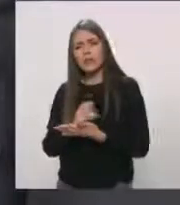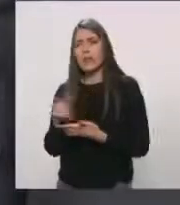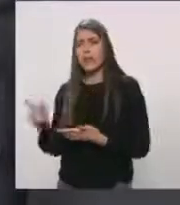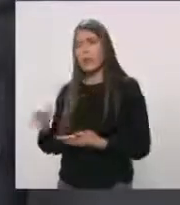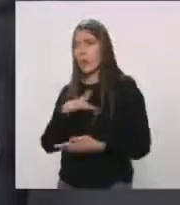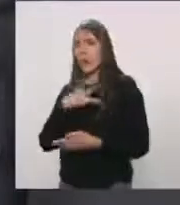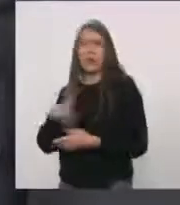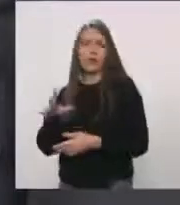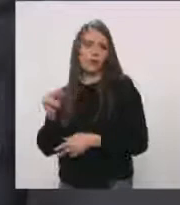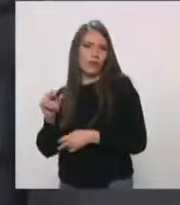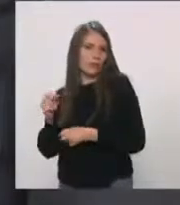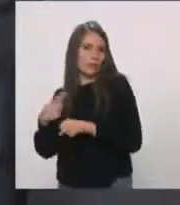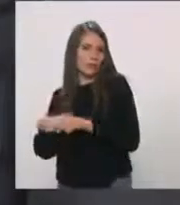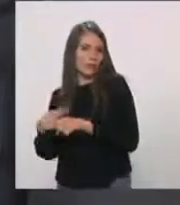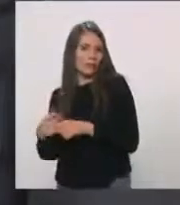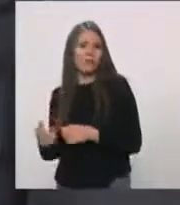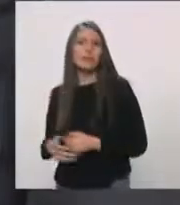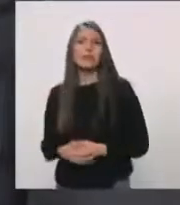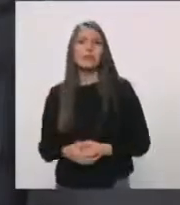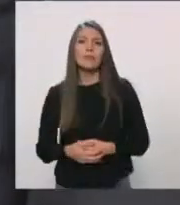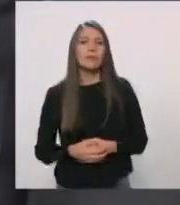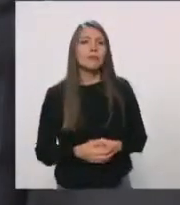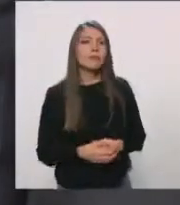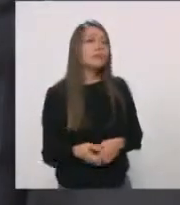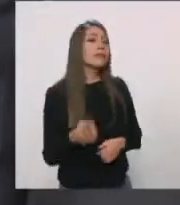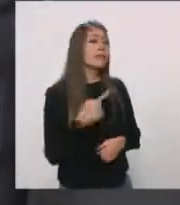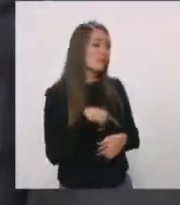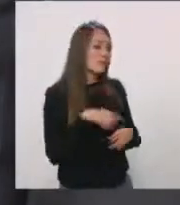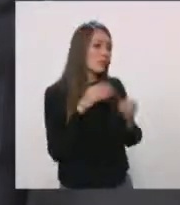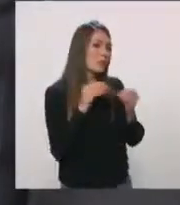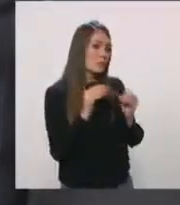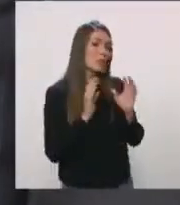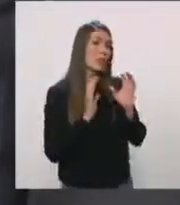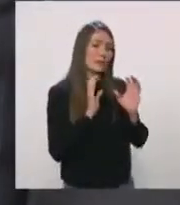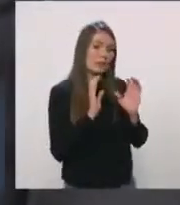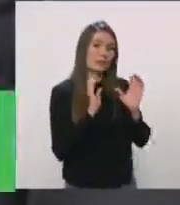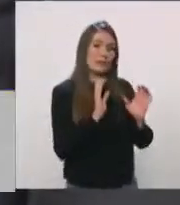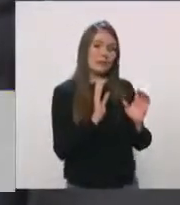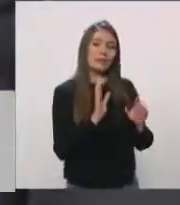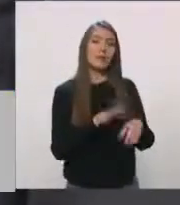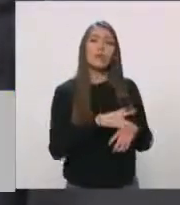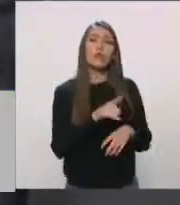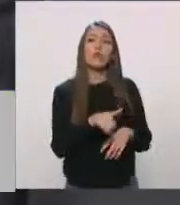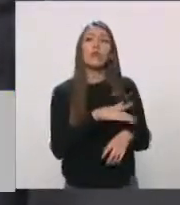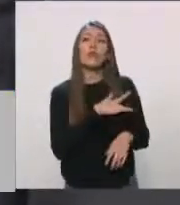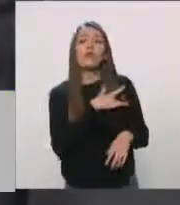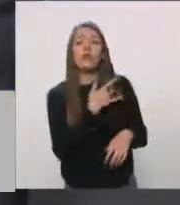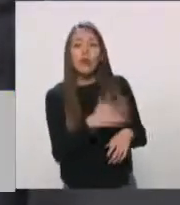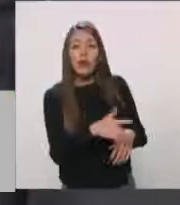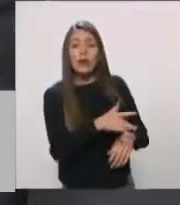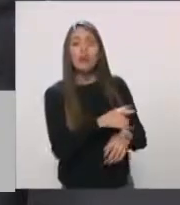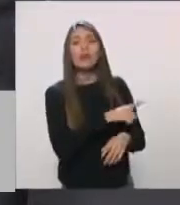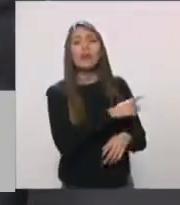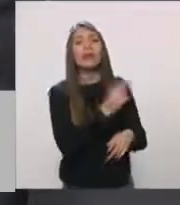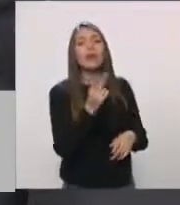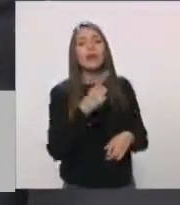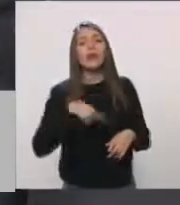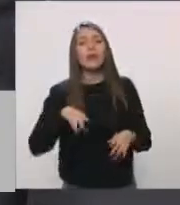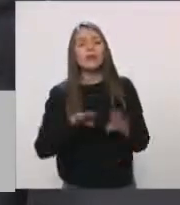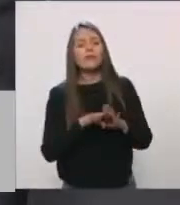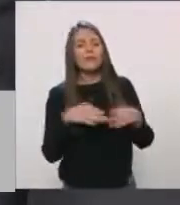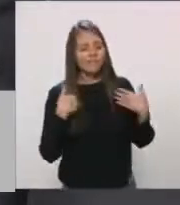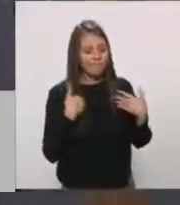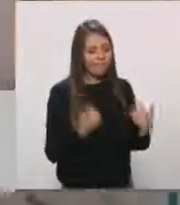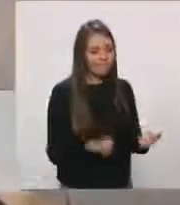es. Yo creo que tenemos que tener mucho cuidado y lo que necesita el doliente es que seamos comprensivos, que seamos empáticos,